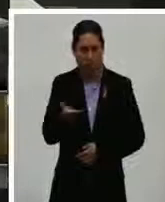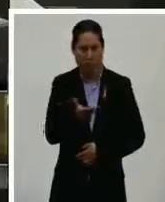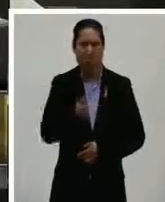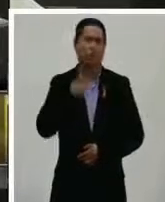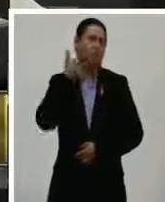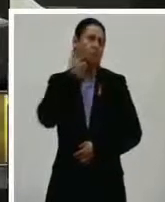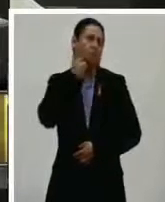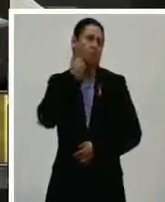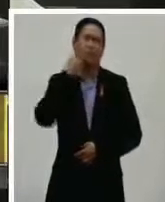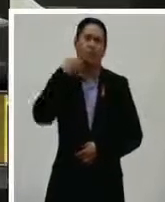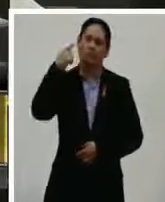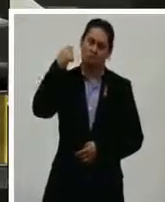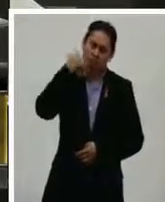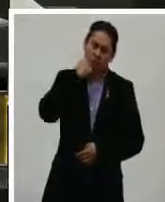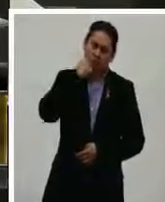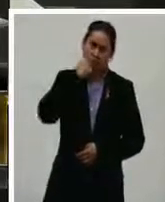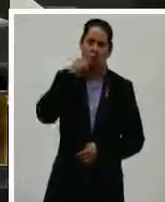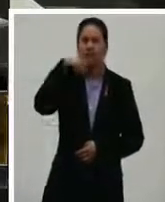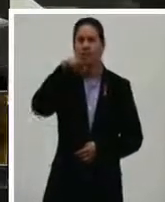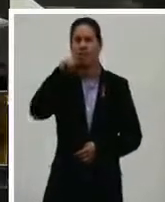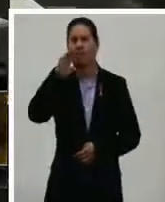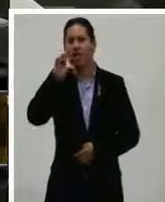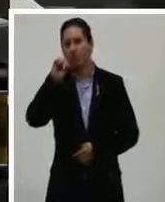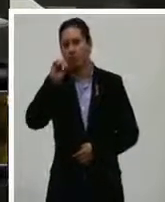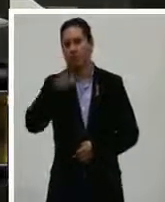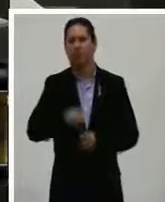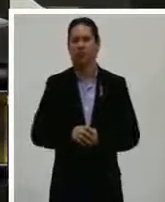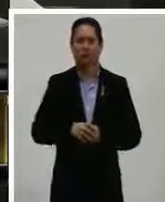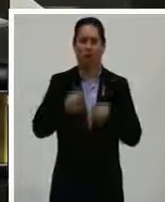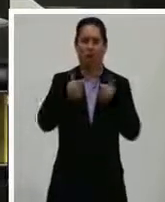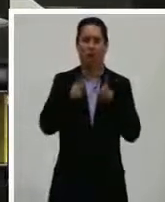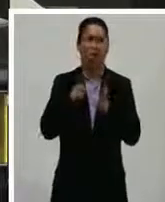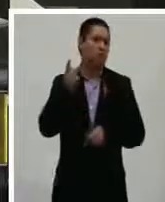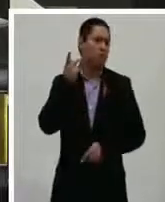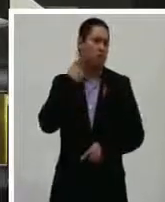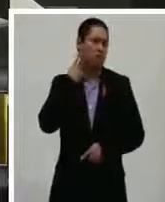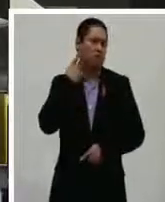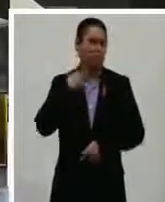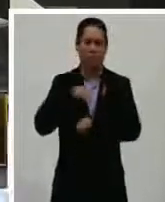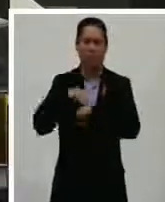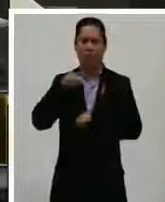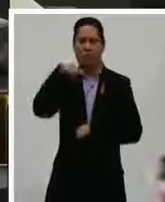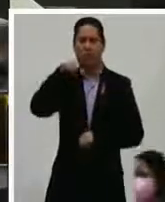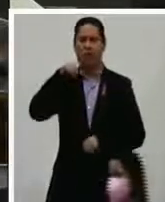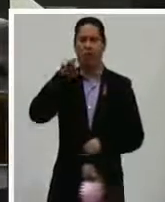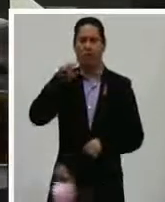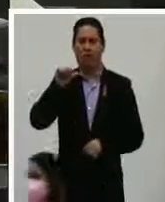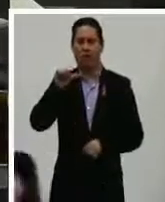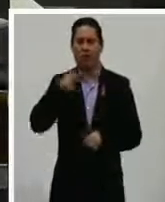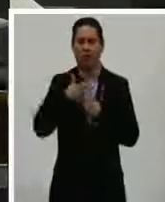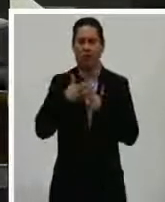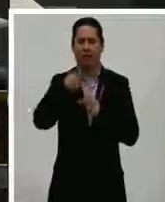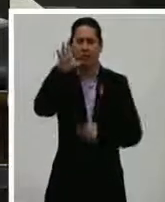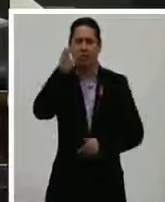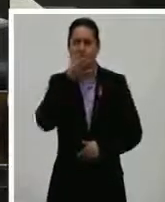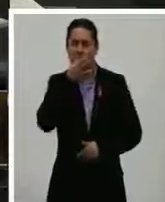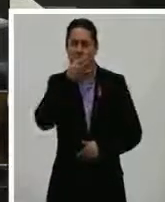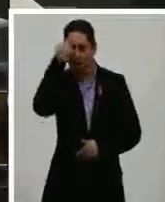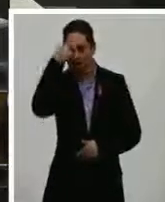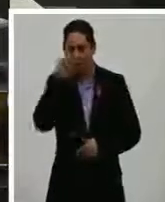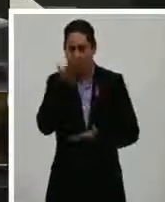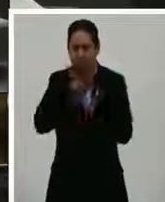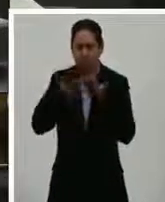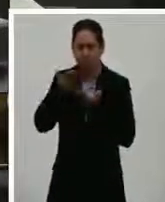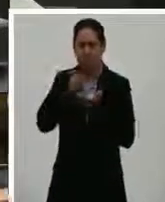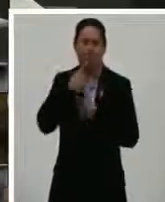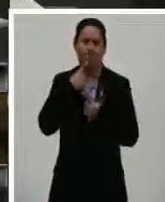al diputado marcelo toledo cruz del partido movimiento regeneración nacional hasta por cinco minutos para